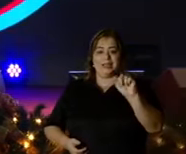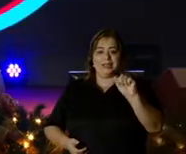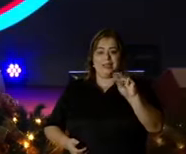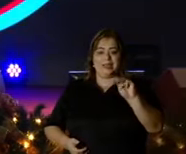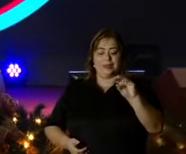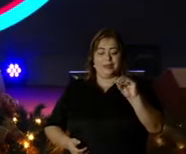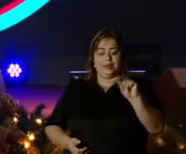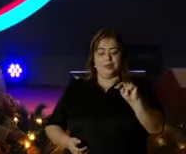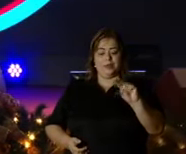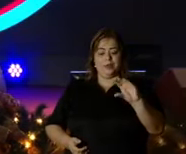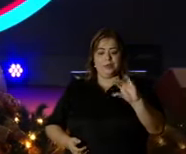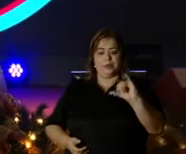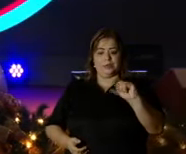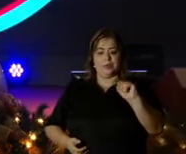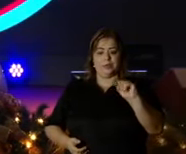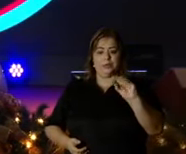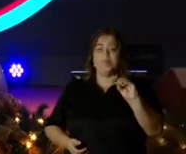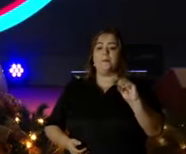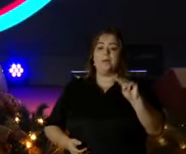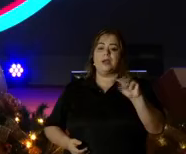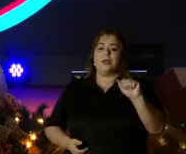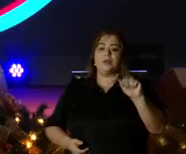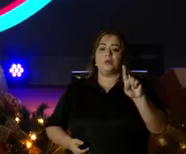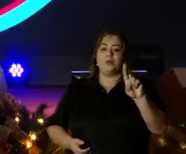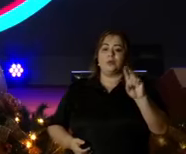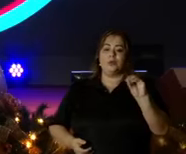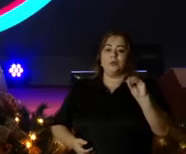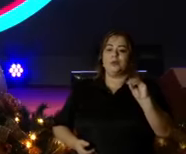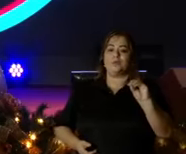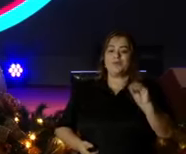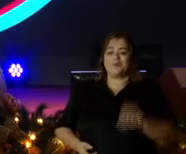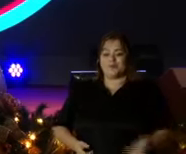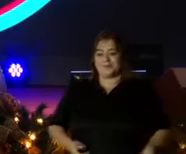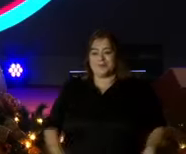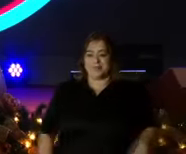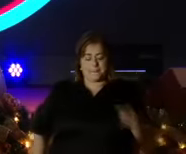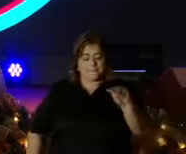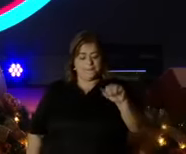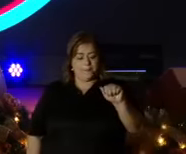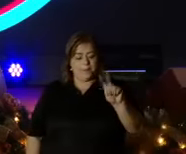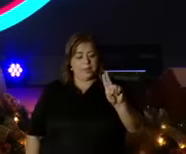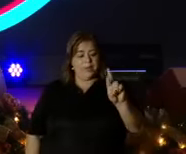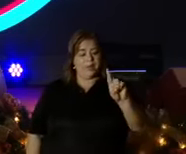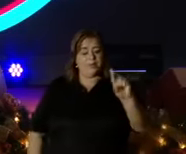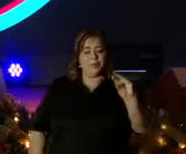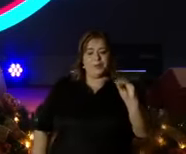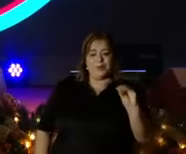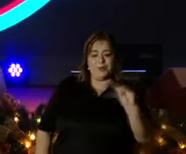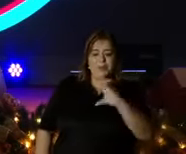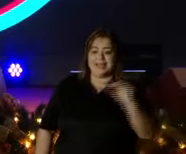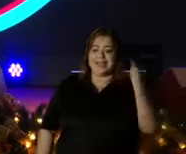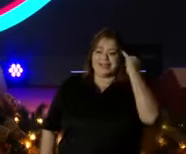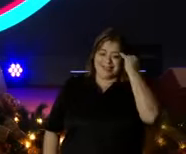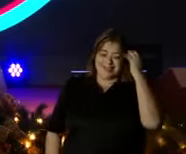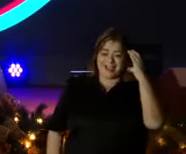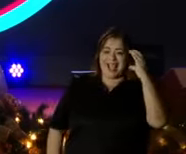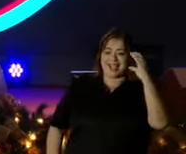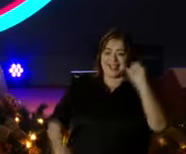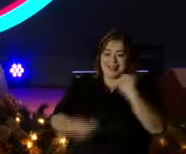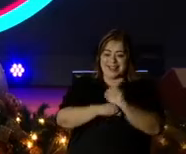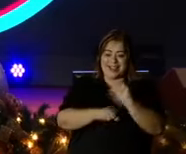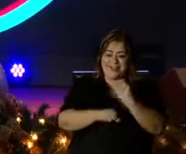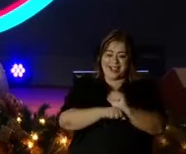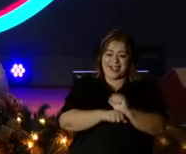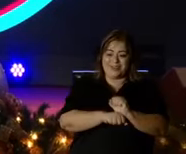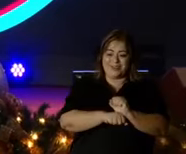amado Mauro, fueron los delivery. Y con la alegría que ellos le hicieron.